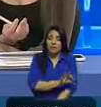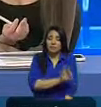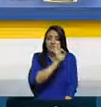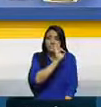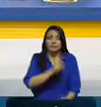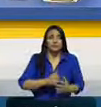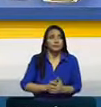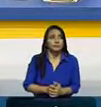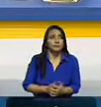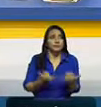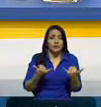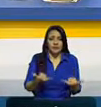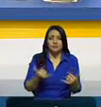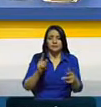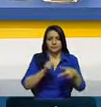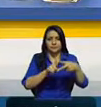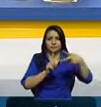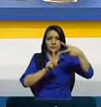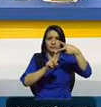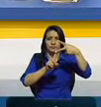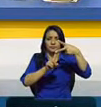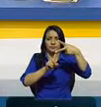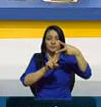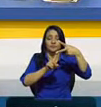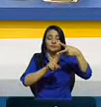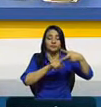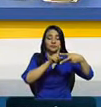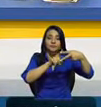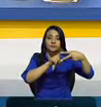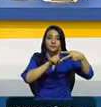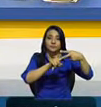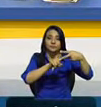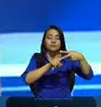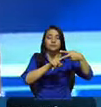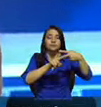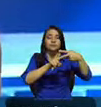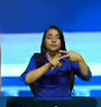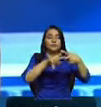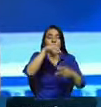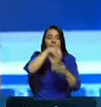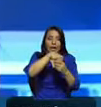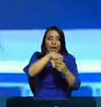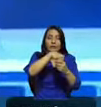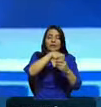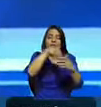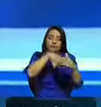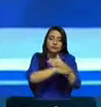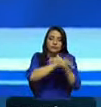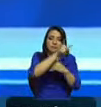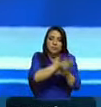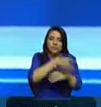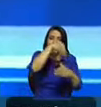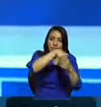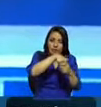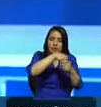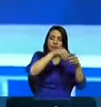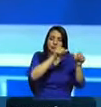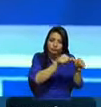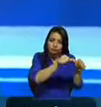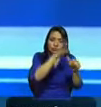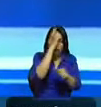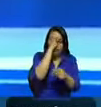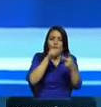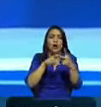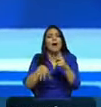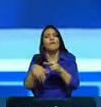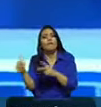que mirar que existen dos tipos de infraestructura, la infraestructura con internación o internamiento y la de régimen de sin internamiento.